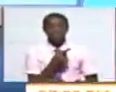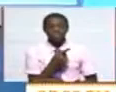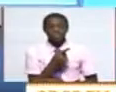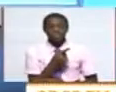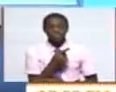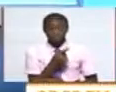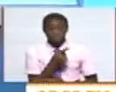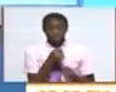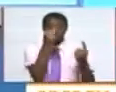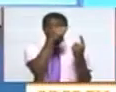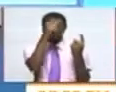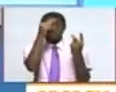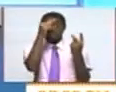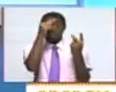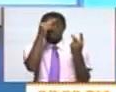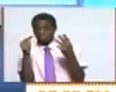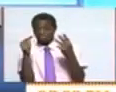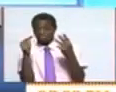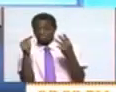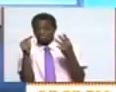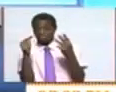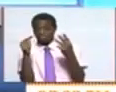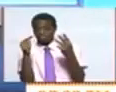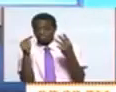Tenemos las pruebas.